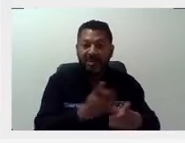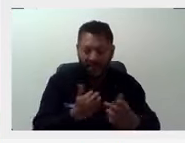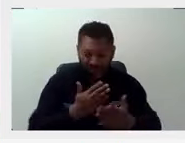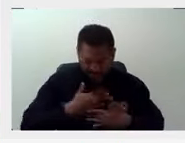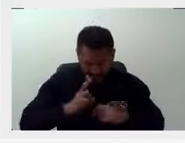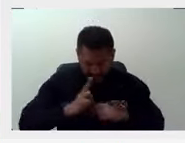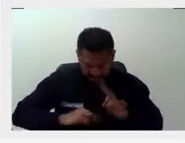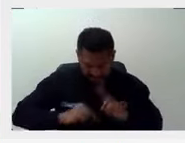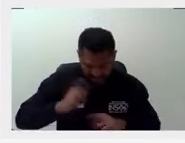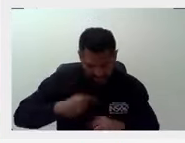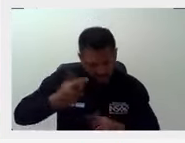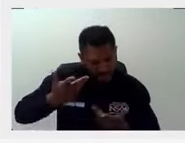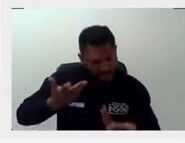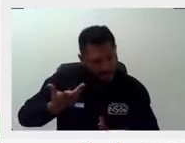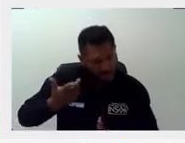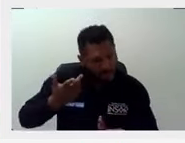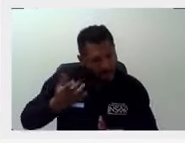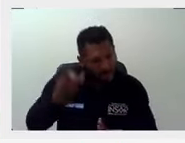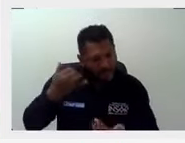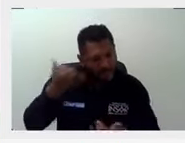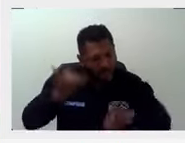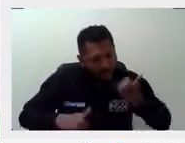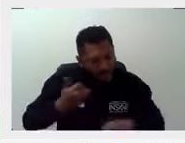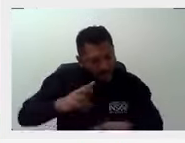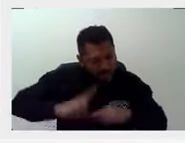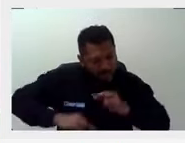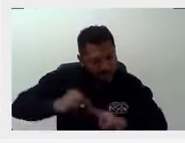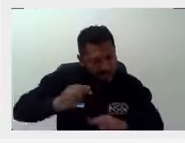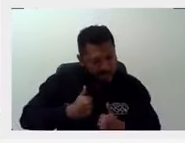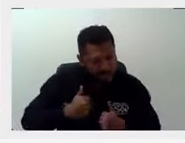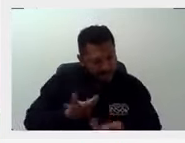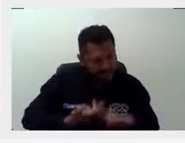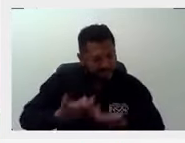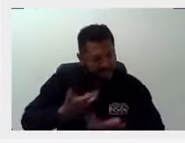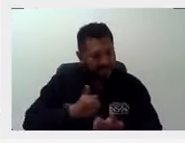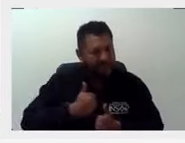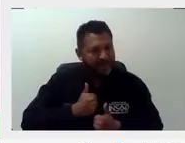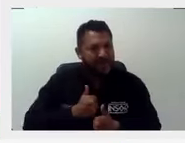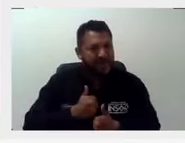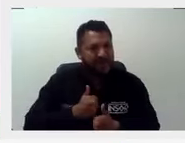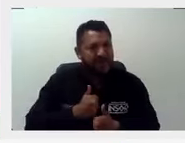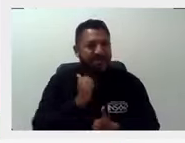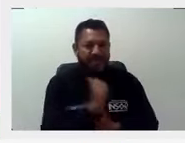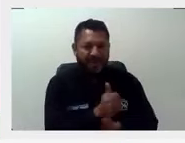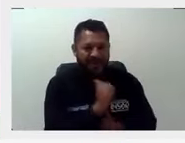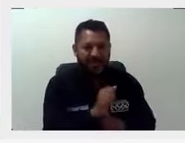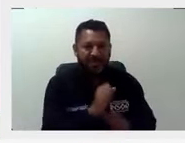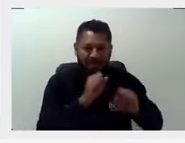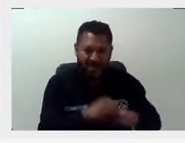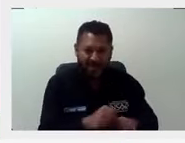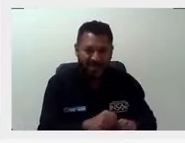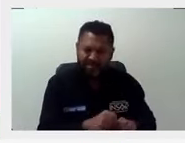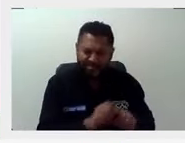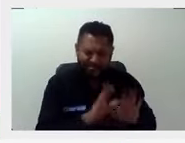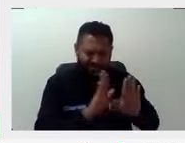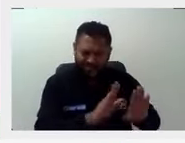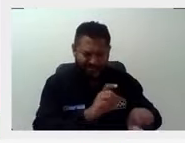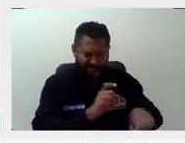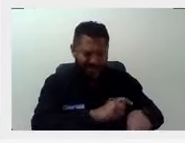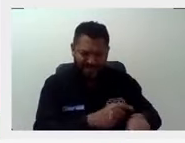mismos sus juegos y lo que tienen que también construir para ellos mismos, y son espacios